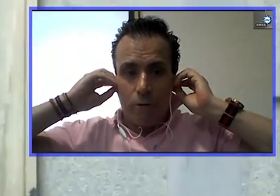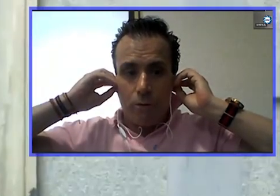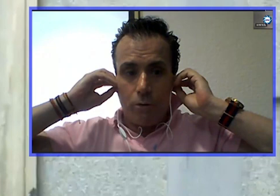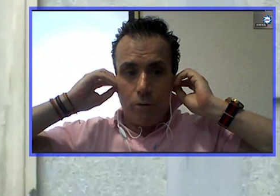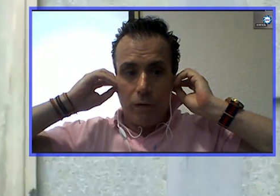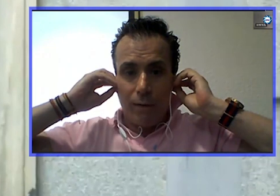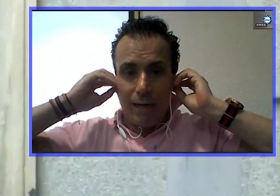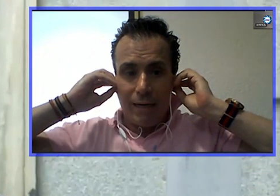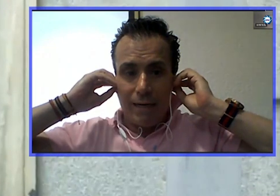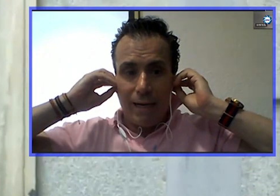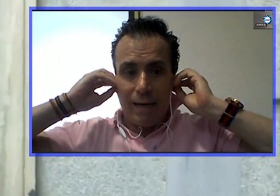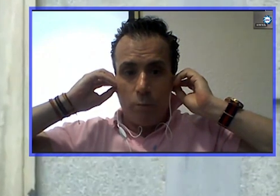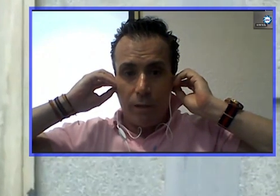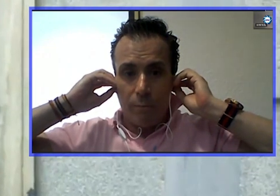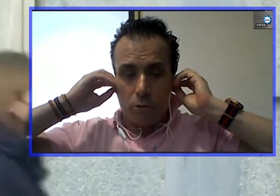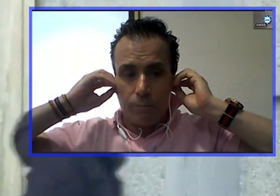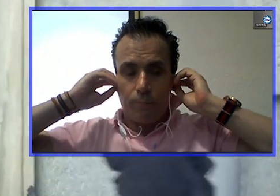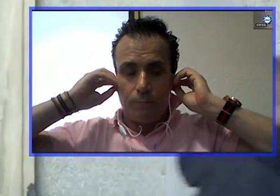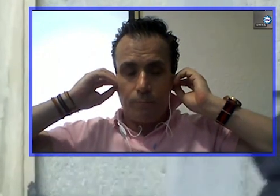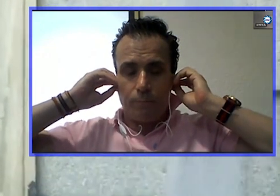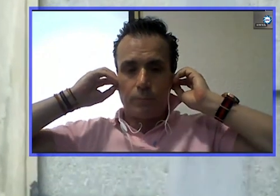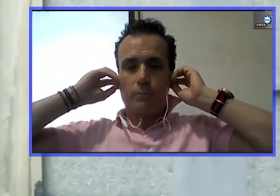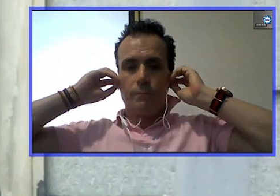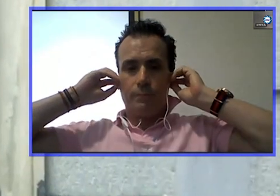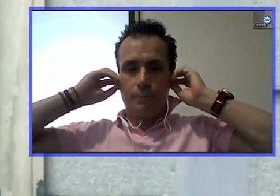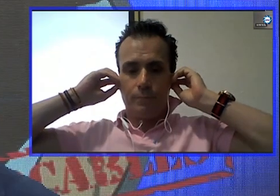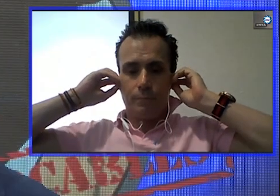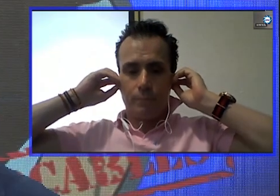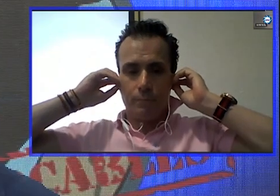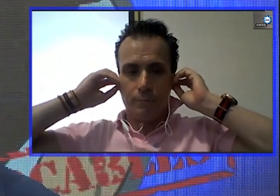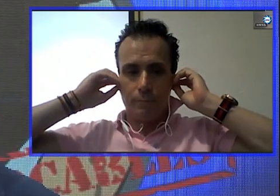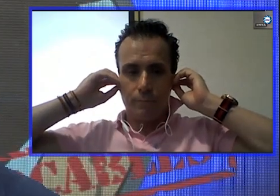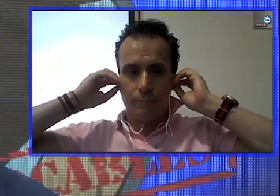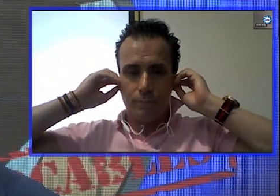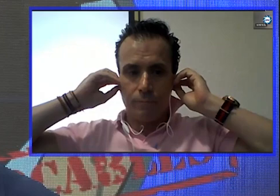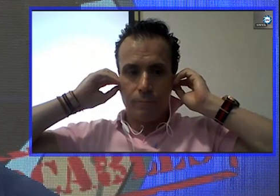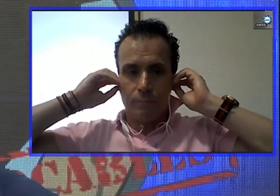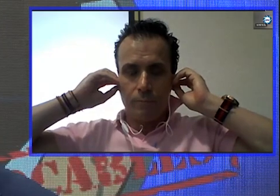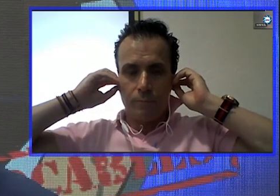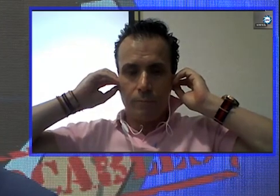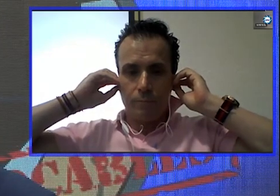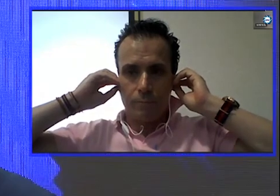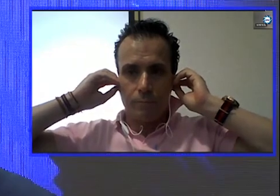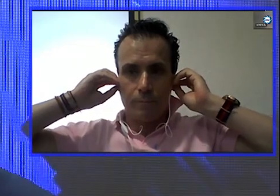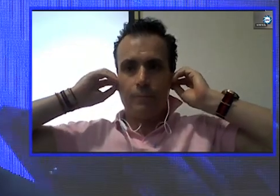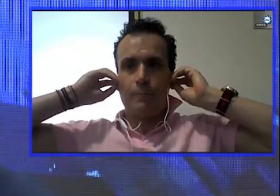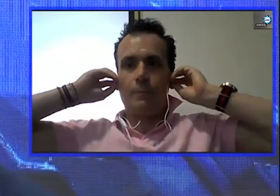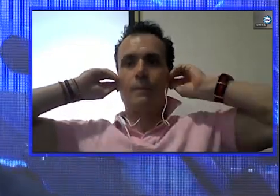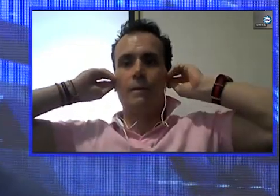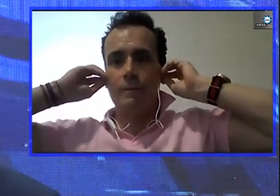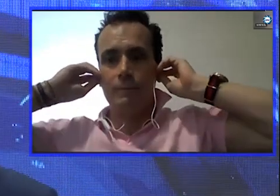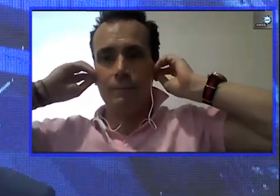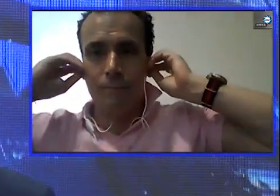ha ganado Ione Belarra y ha ganado Podemos. Pues da la sensación, Lucio, de que este gobierno que tenemos está más preocupado en sus propias luchas